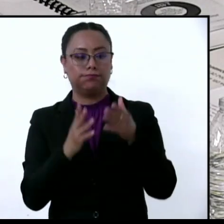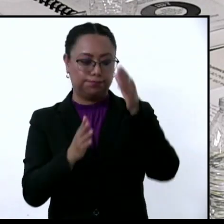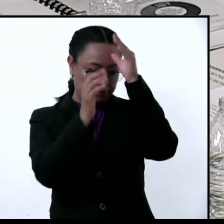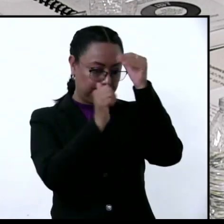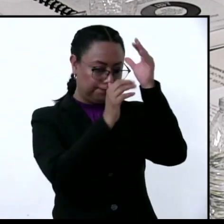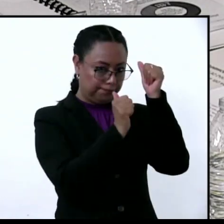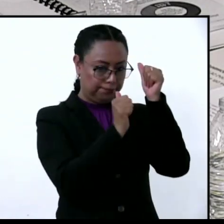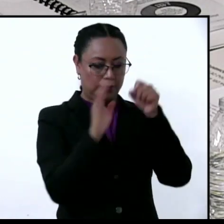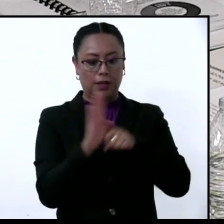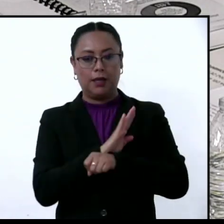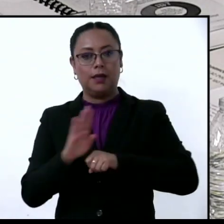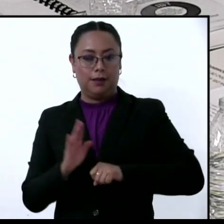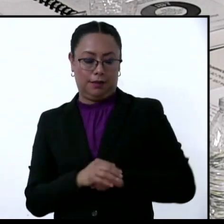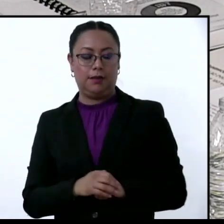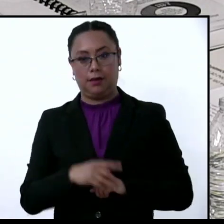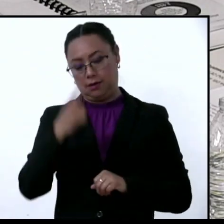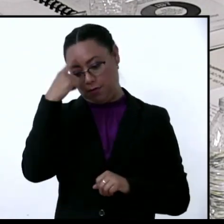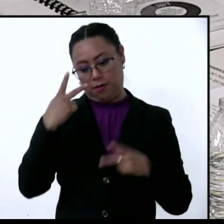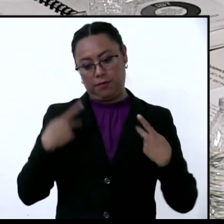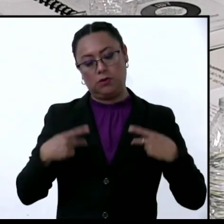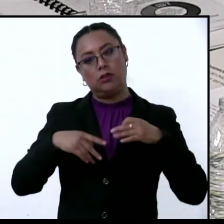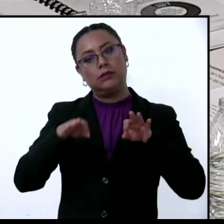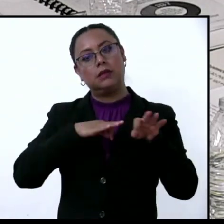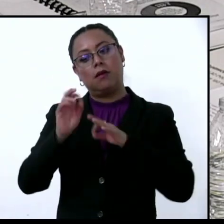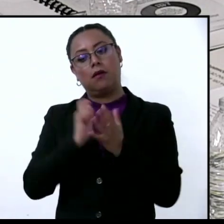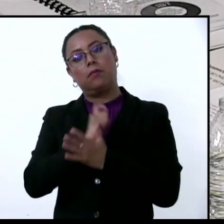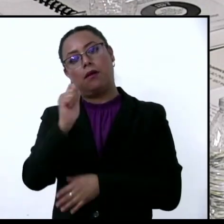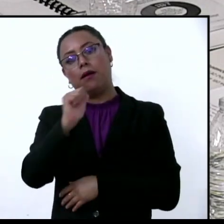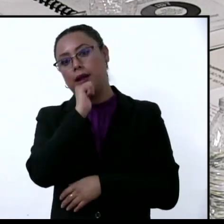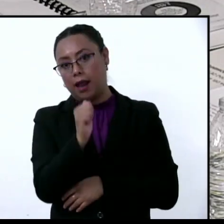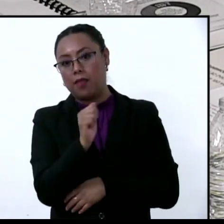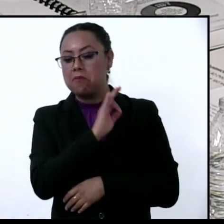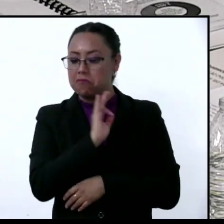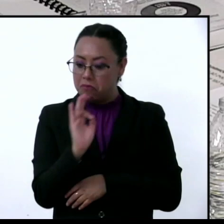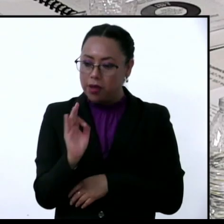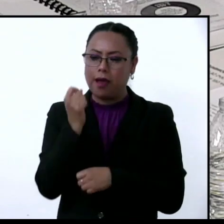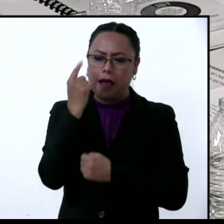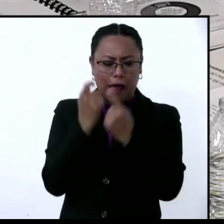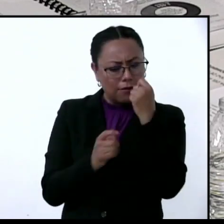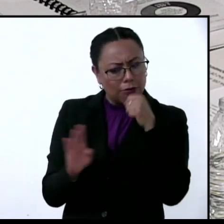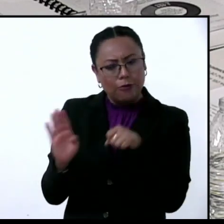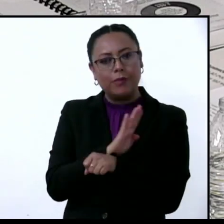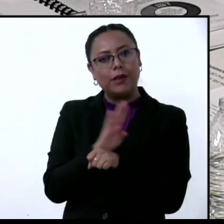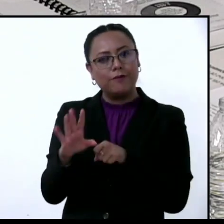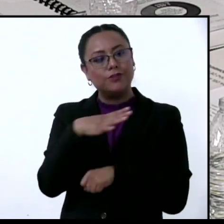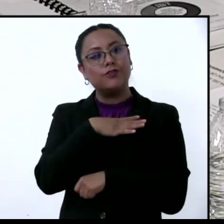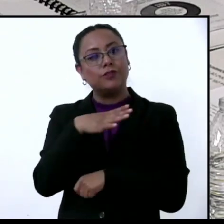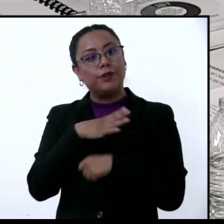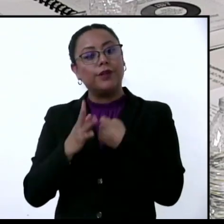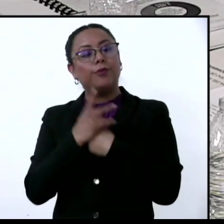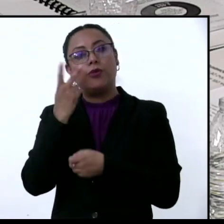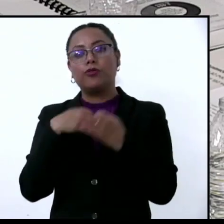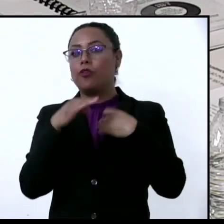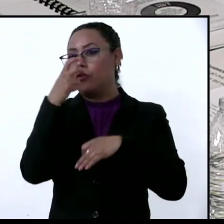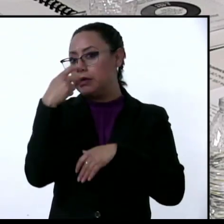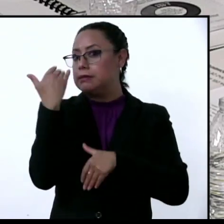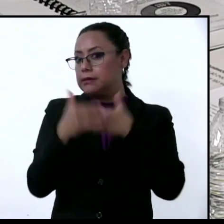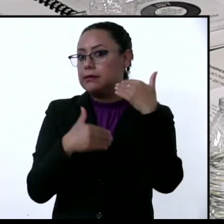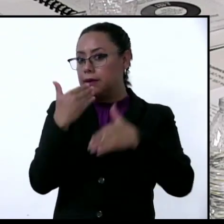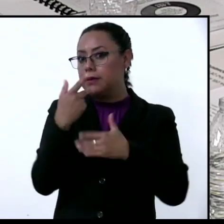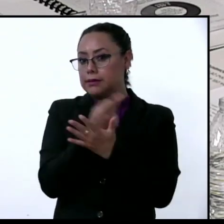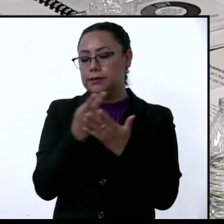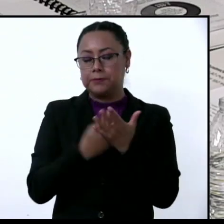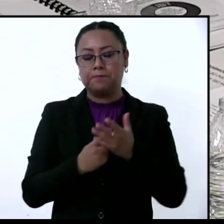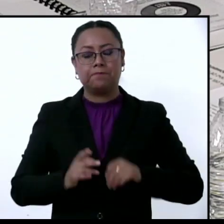las personas trabajadoras no asalariadas puedan recibir algún beneficio a partir de este avance a nivel federal. Y